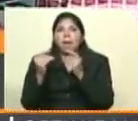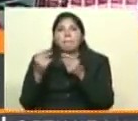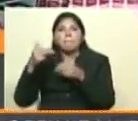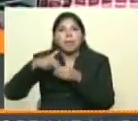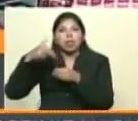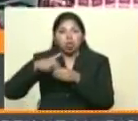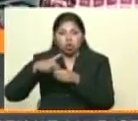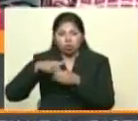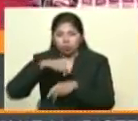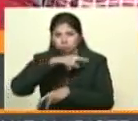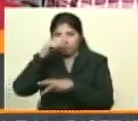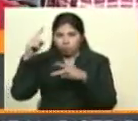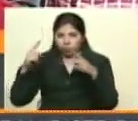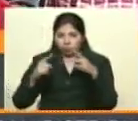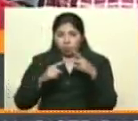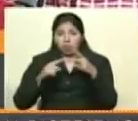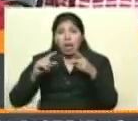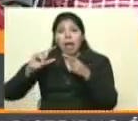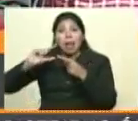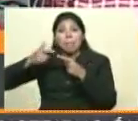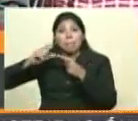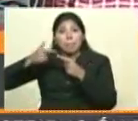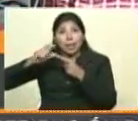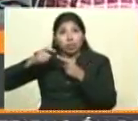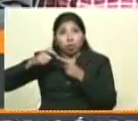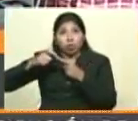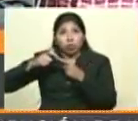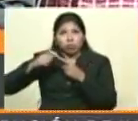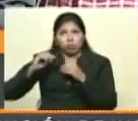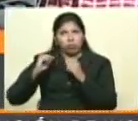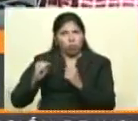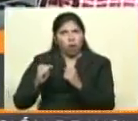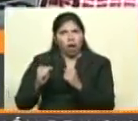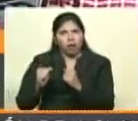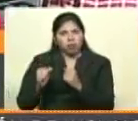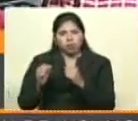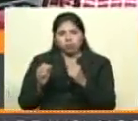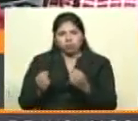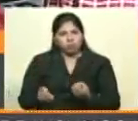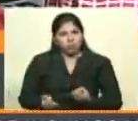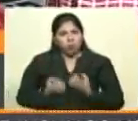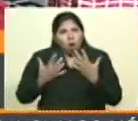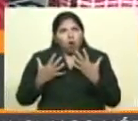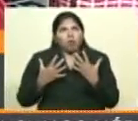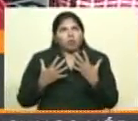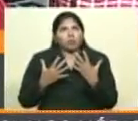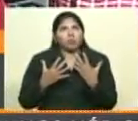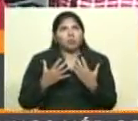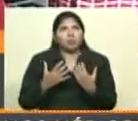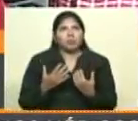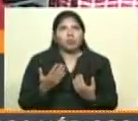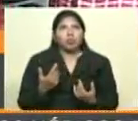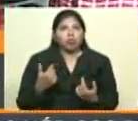El petro ha pegado duro. Yo lo he dicho porque me gusta mantener el equilibrio en